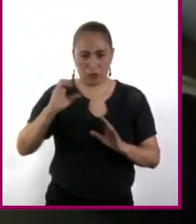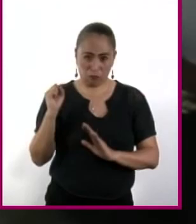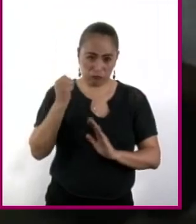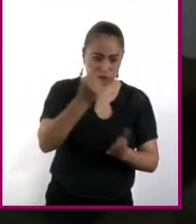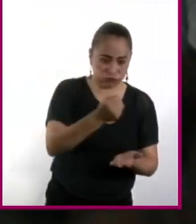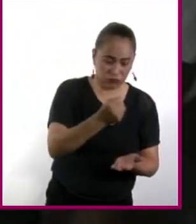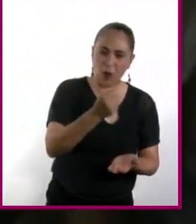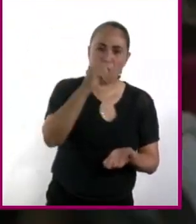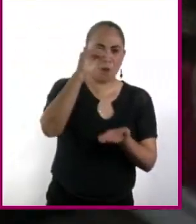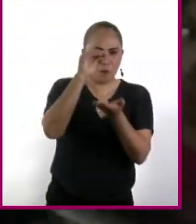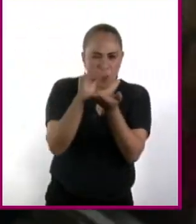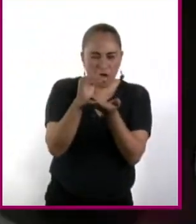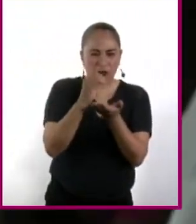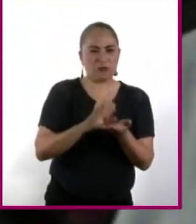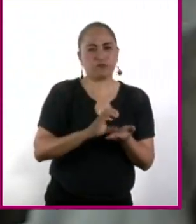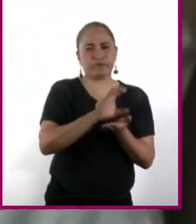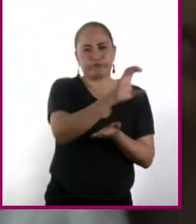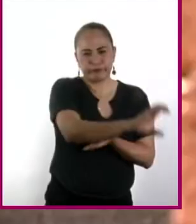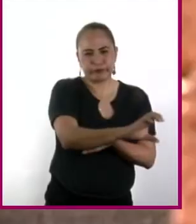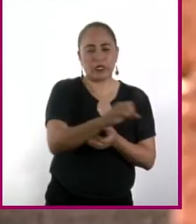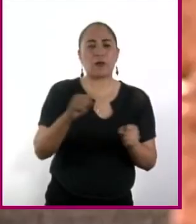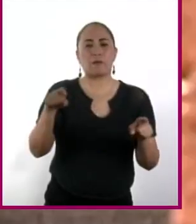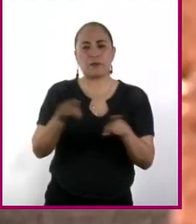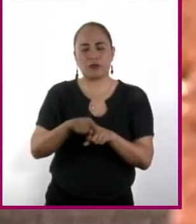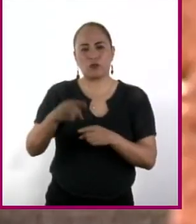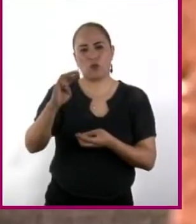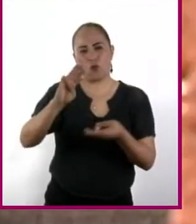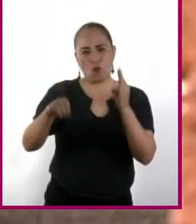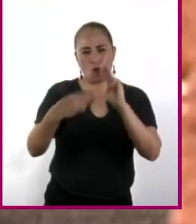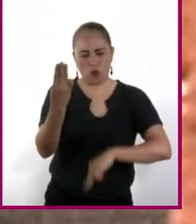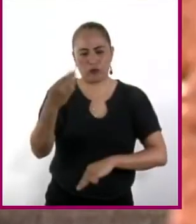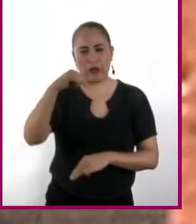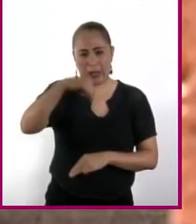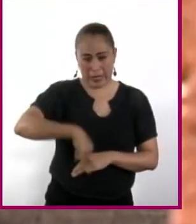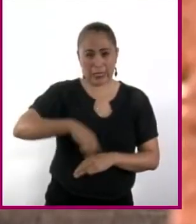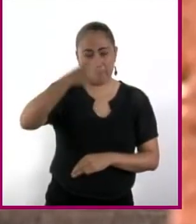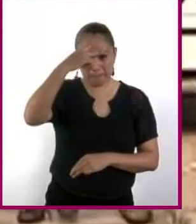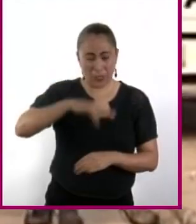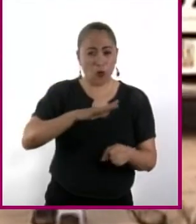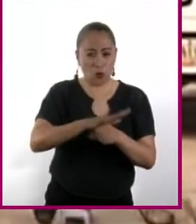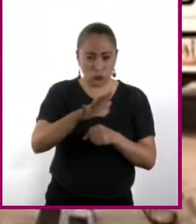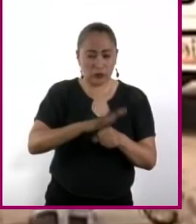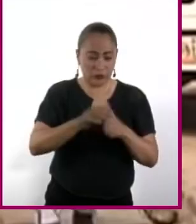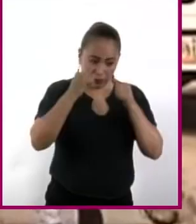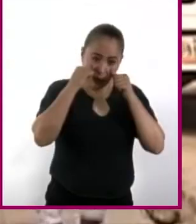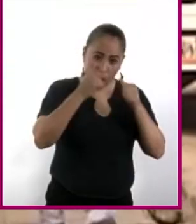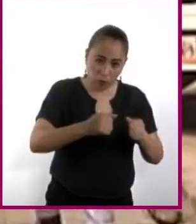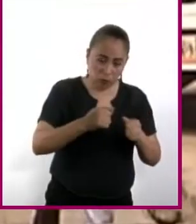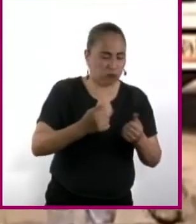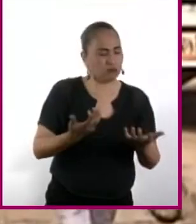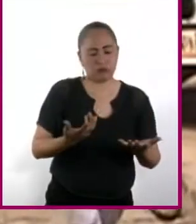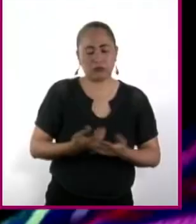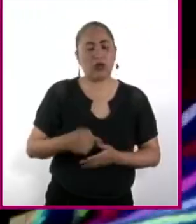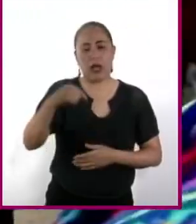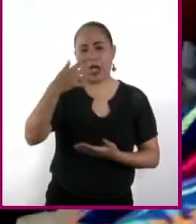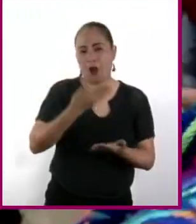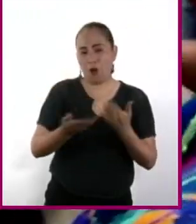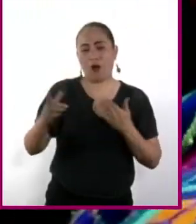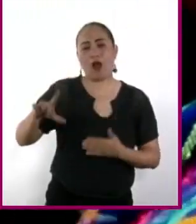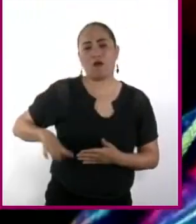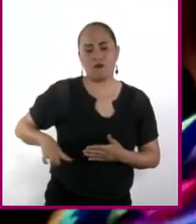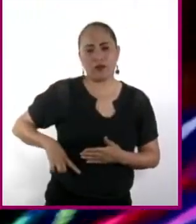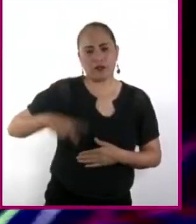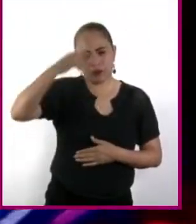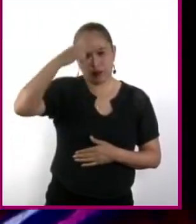los servicios públicos han sido insuficientes debido a su demanda de atención. Actualmente, el Gobierno de México ha propuesto